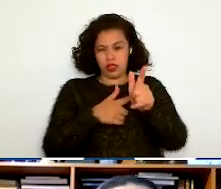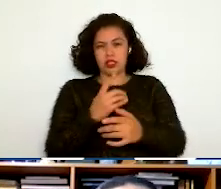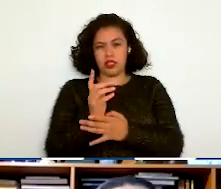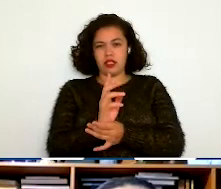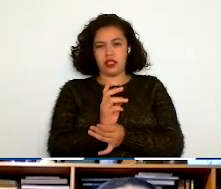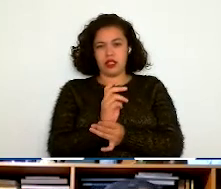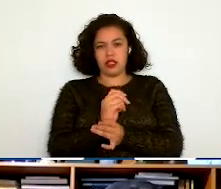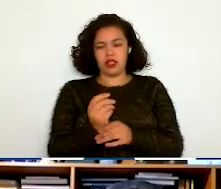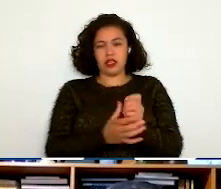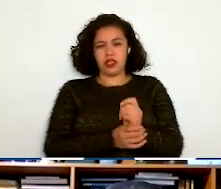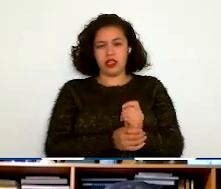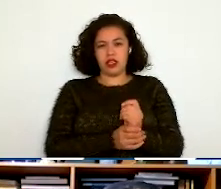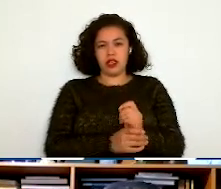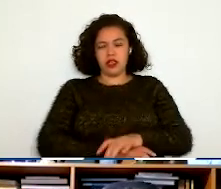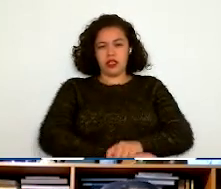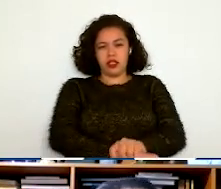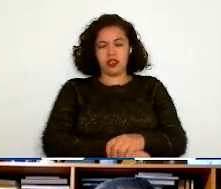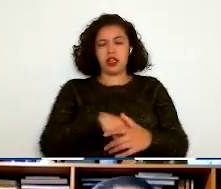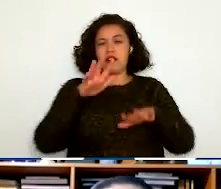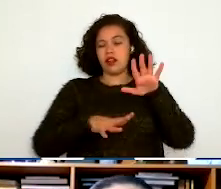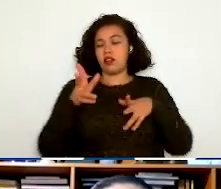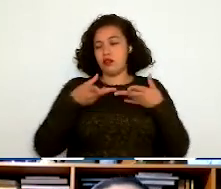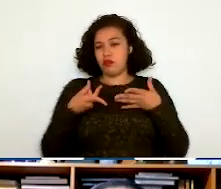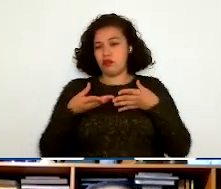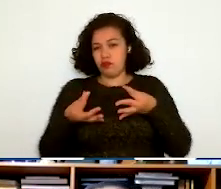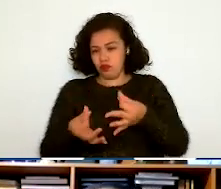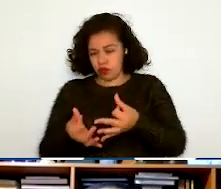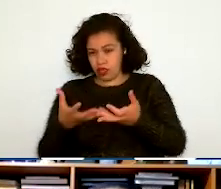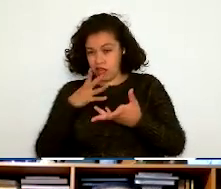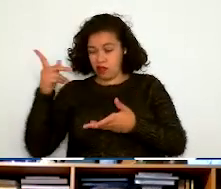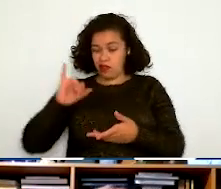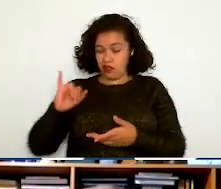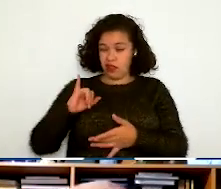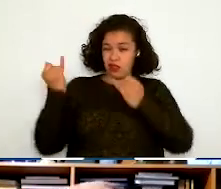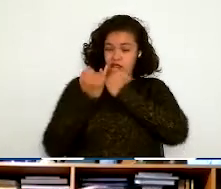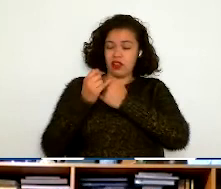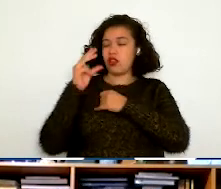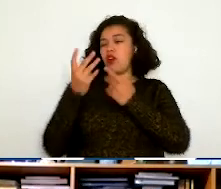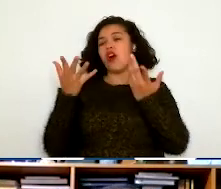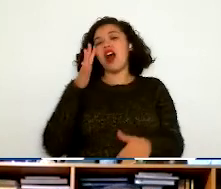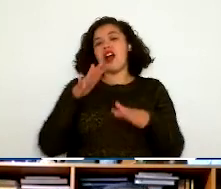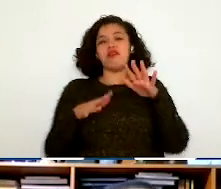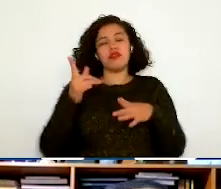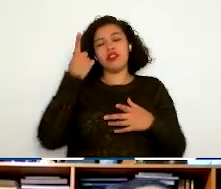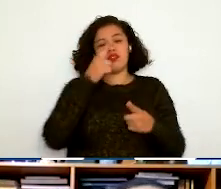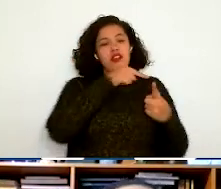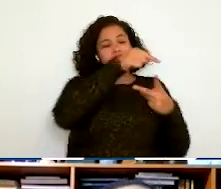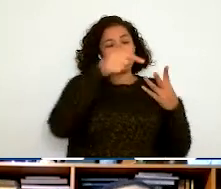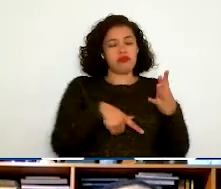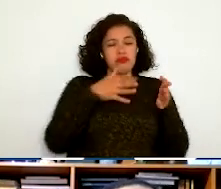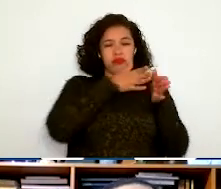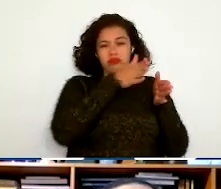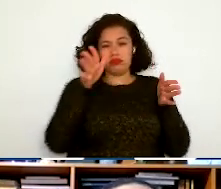calidad que no necesariamente van con ese interés, ¿no? O que solamente se ponderan una de las vertientes, por ejemplo,